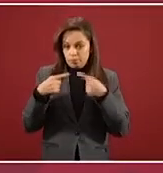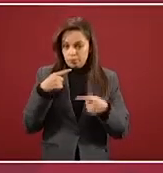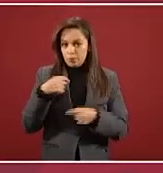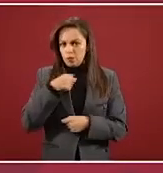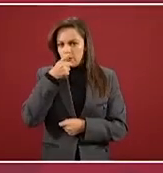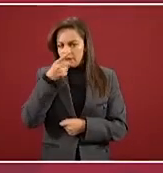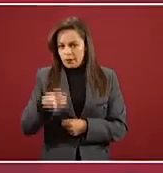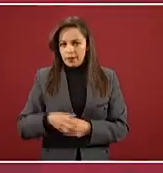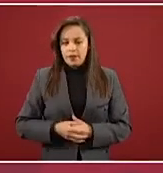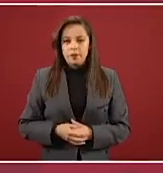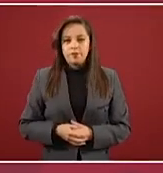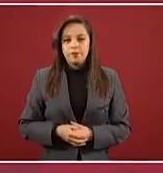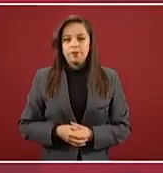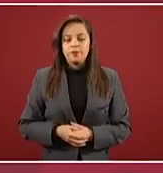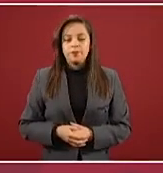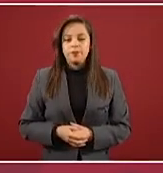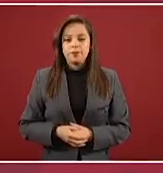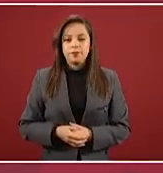de que